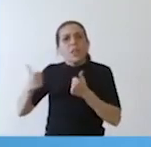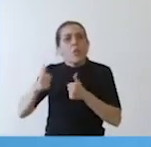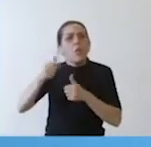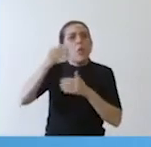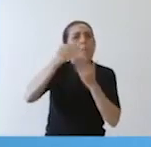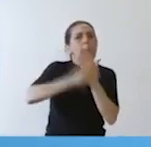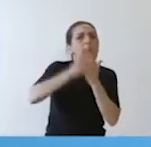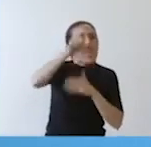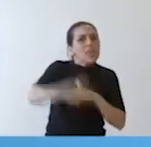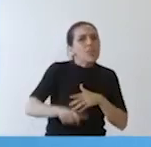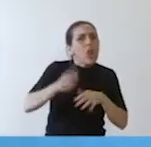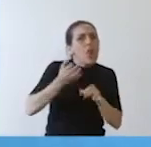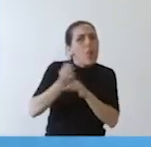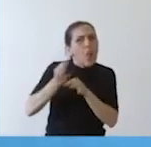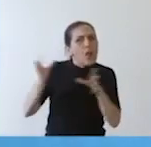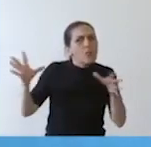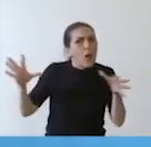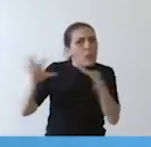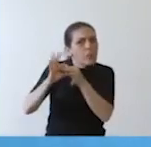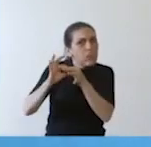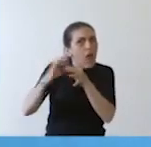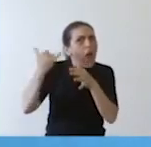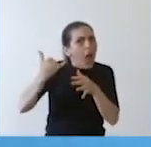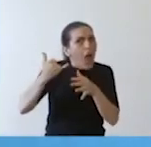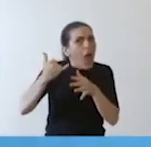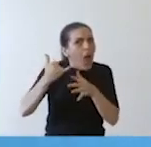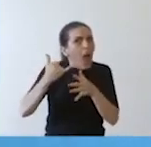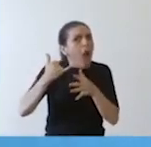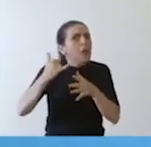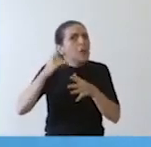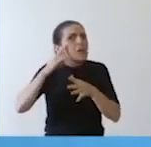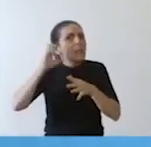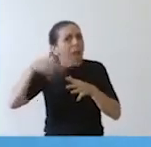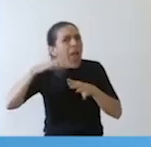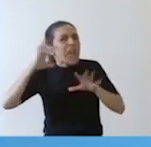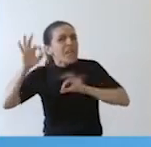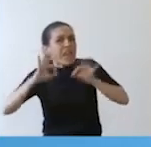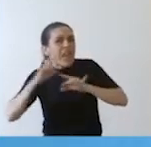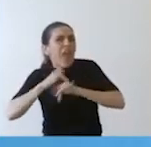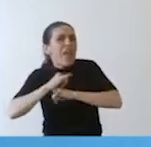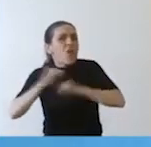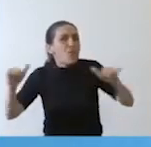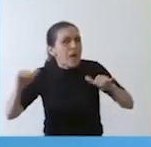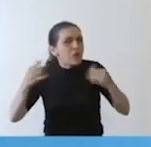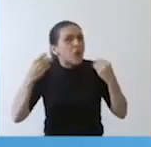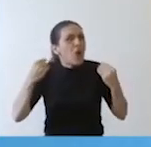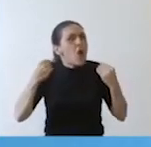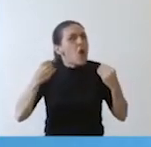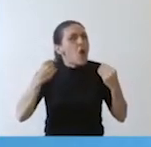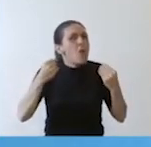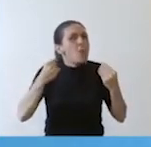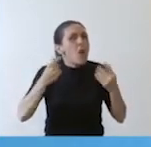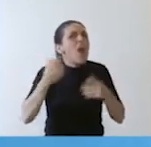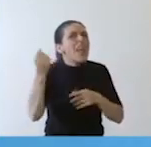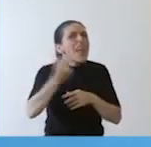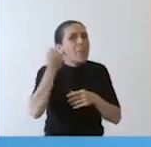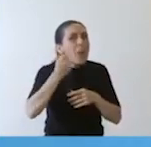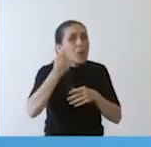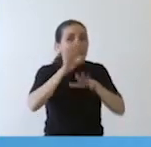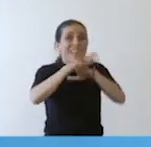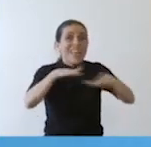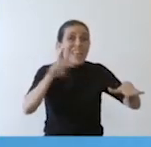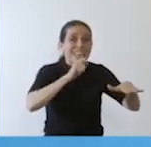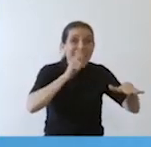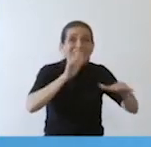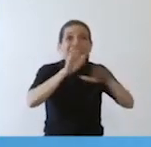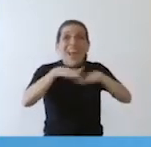y se está generando las estrategias de información, y hoy se volvió a repetir la importancia de los niños y niñas